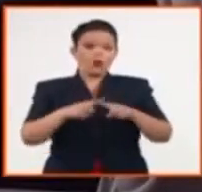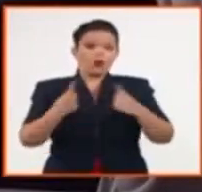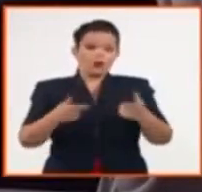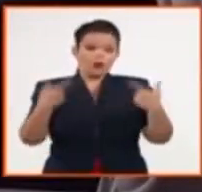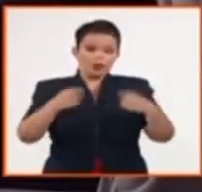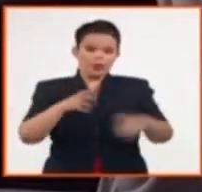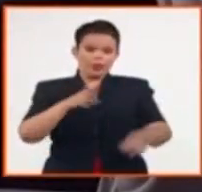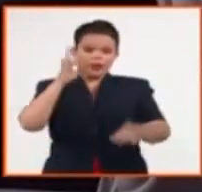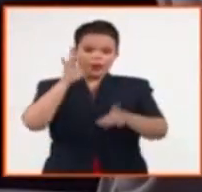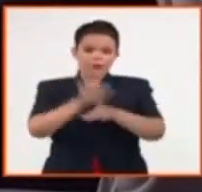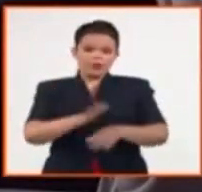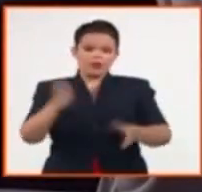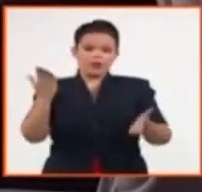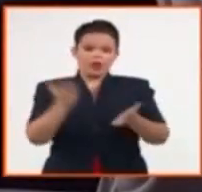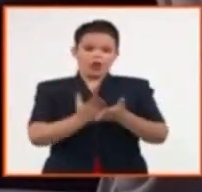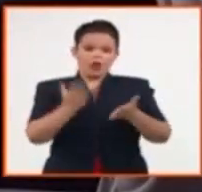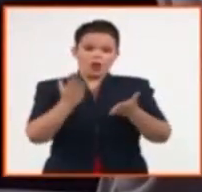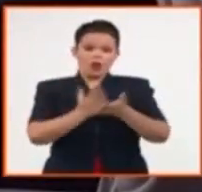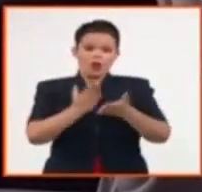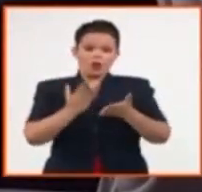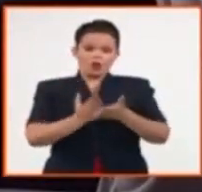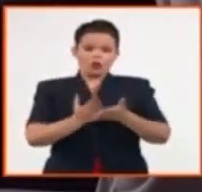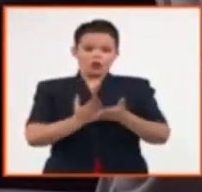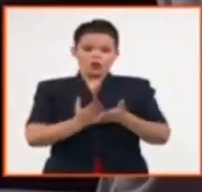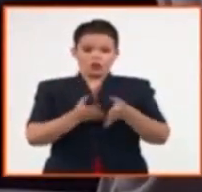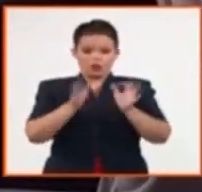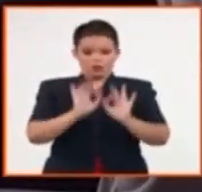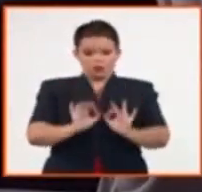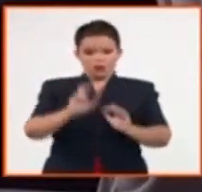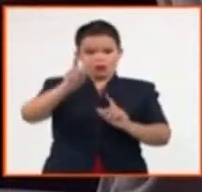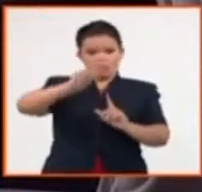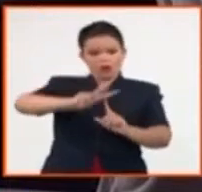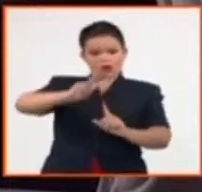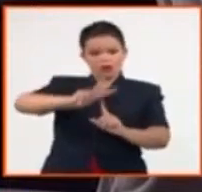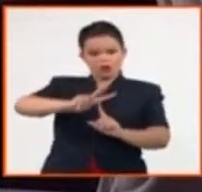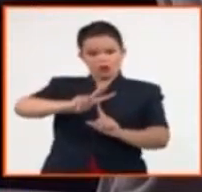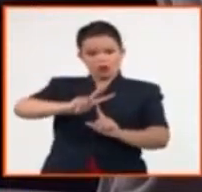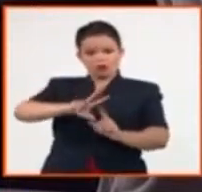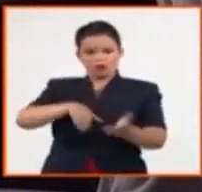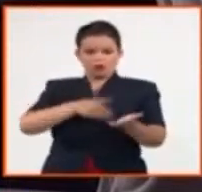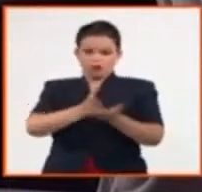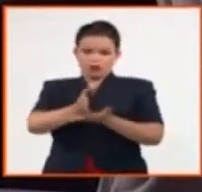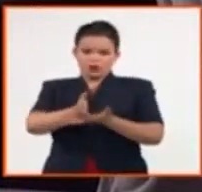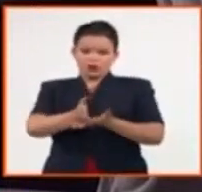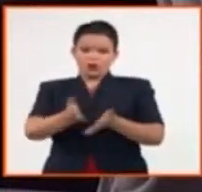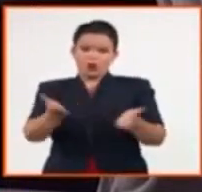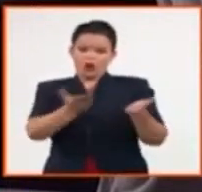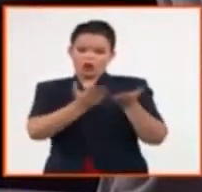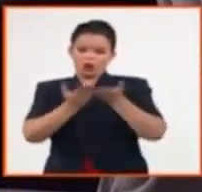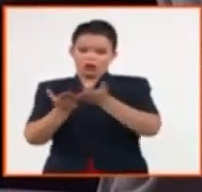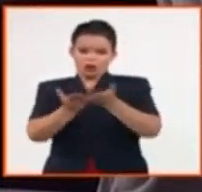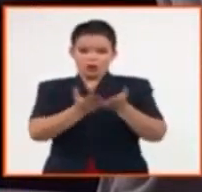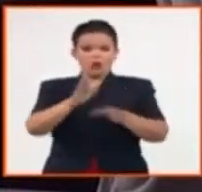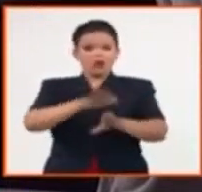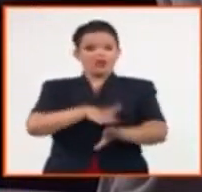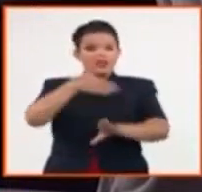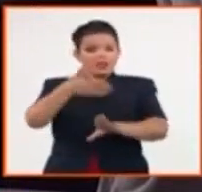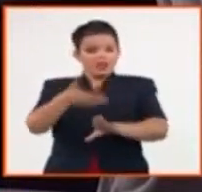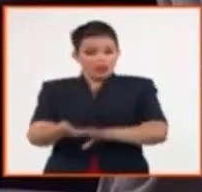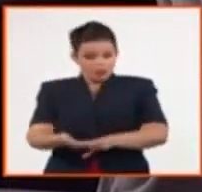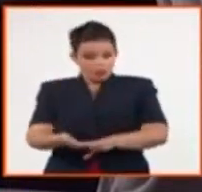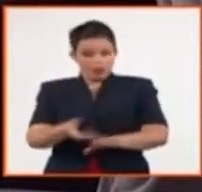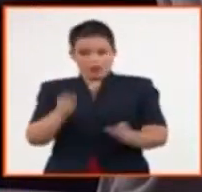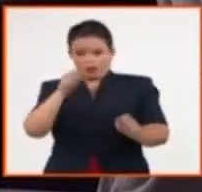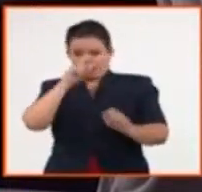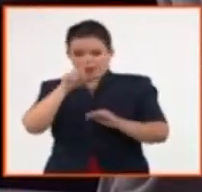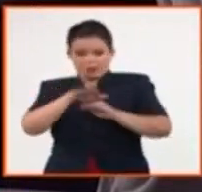realizado a distancia y que tendrá, pues, al final de esta vacunación, pues, la presencialidad de nuestros estudiantes? ¿Cuáles